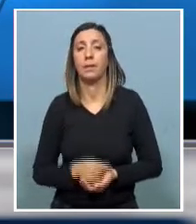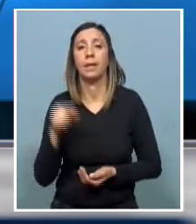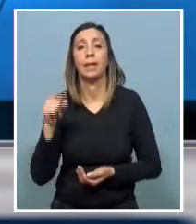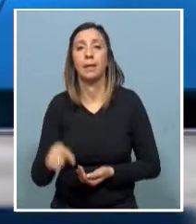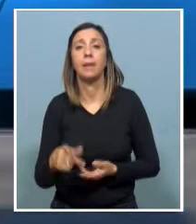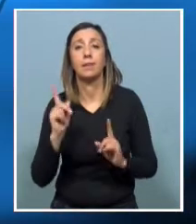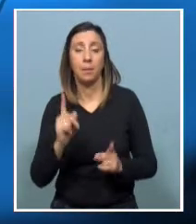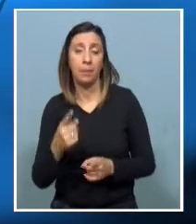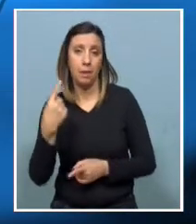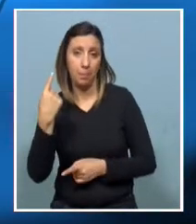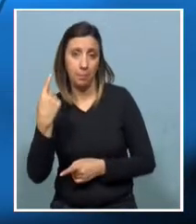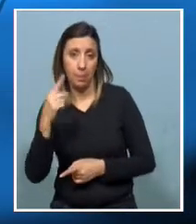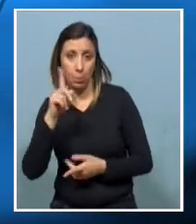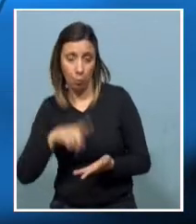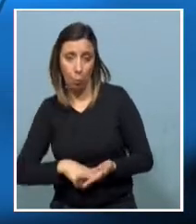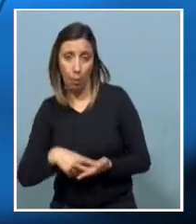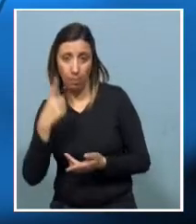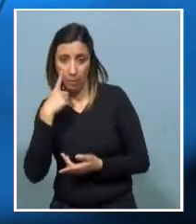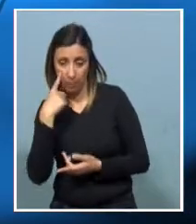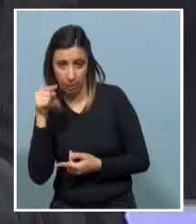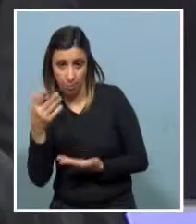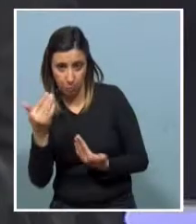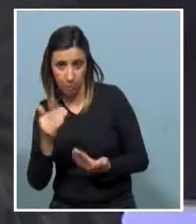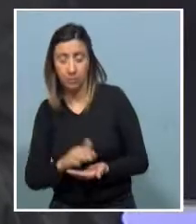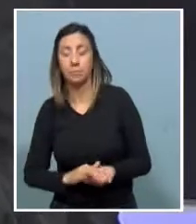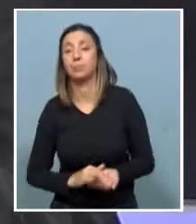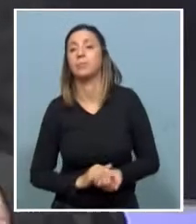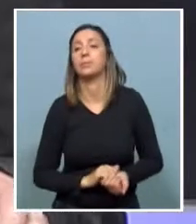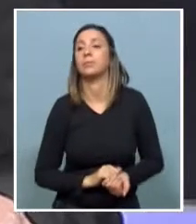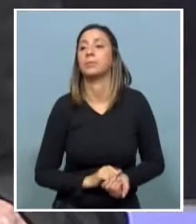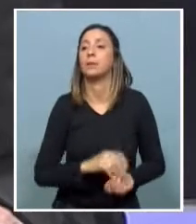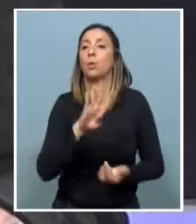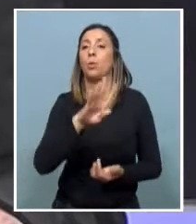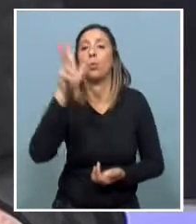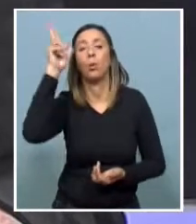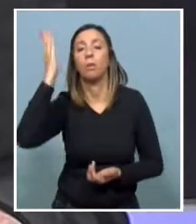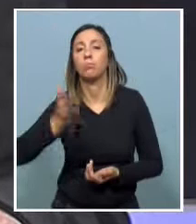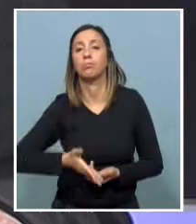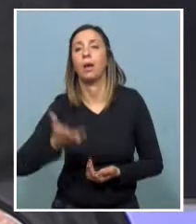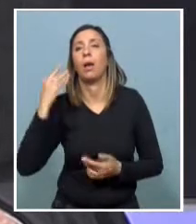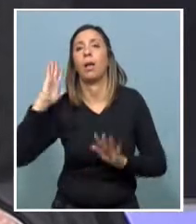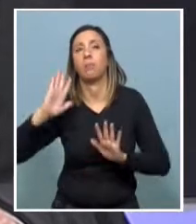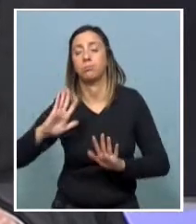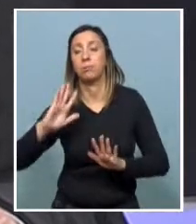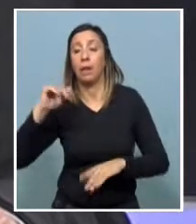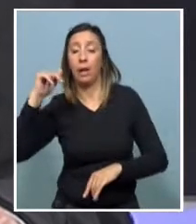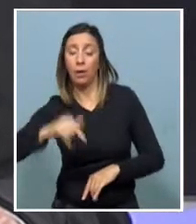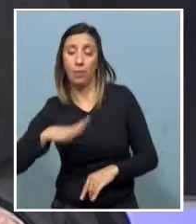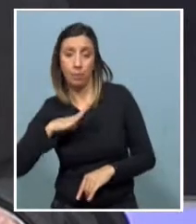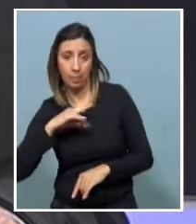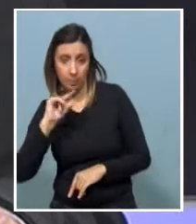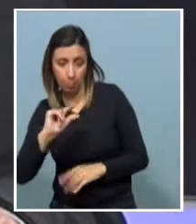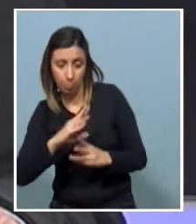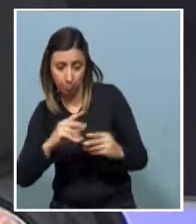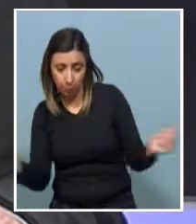residencias habitacionales. O sea, esta obra que recibimos paralizada con un avance del 48%, ya justamente está